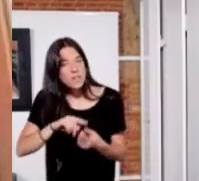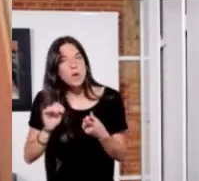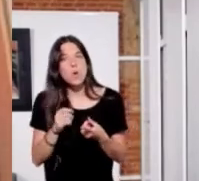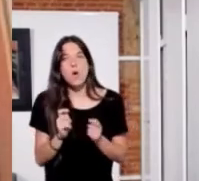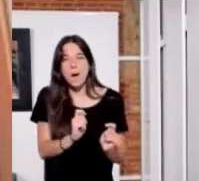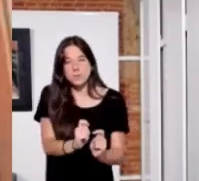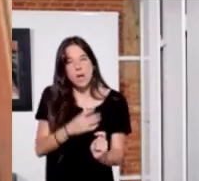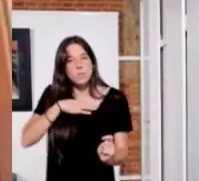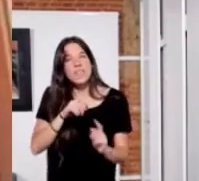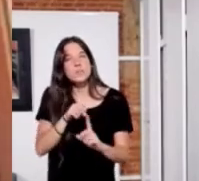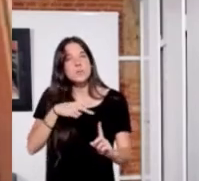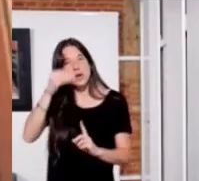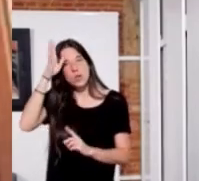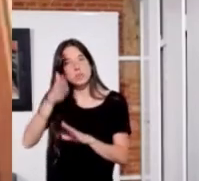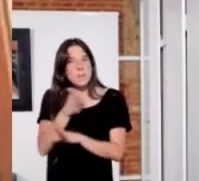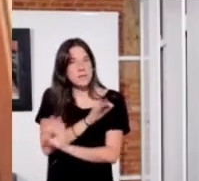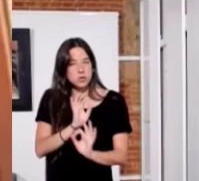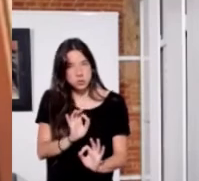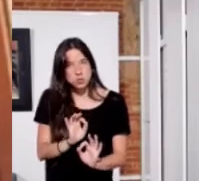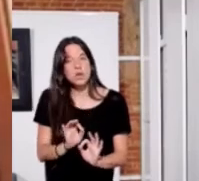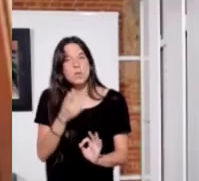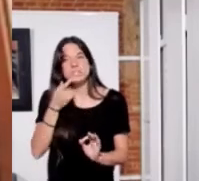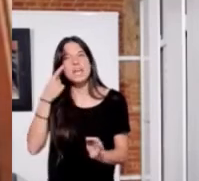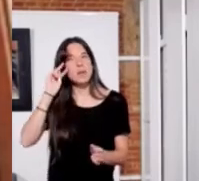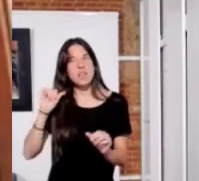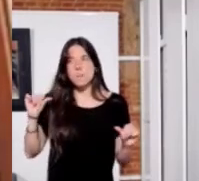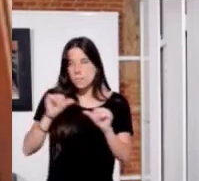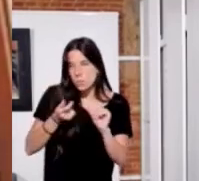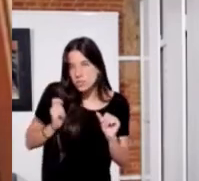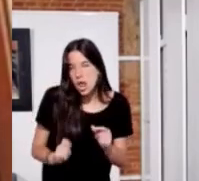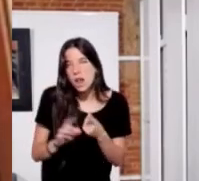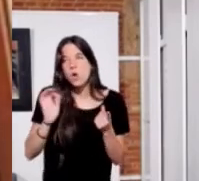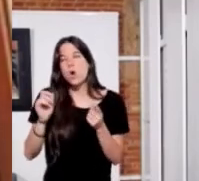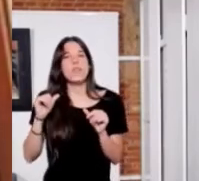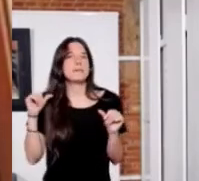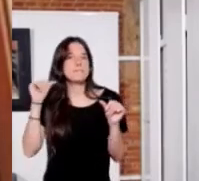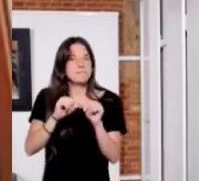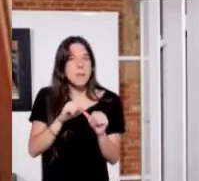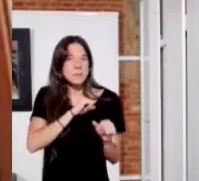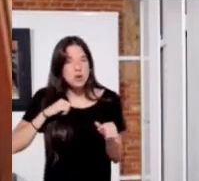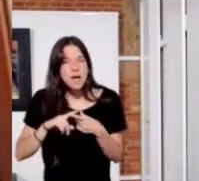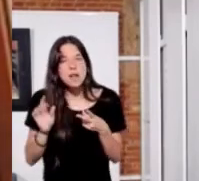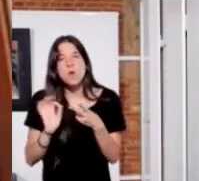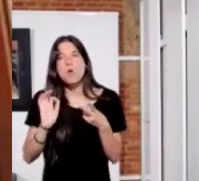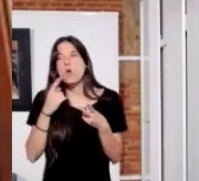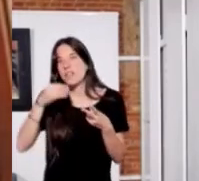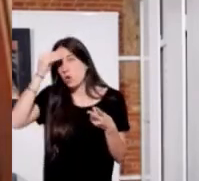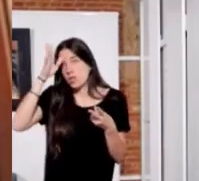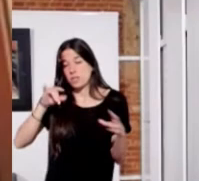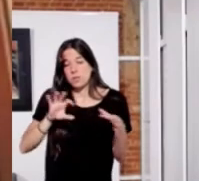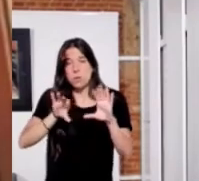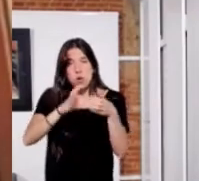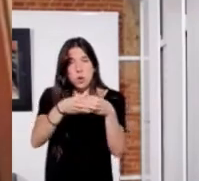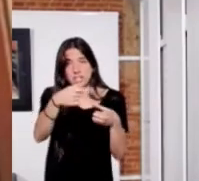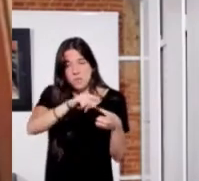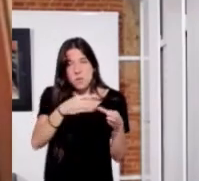sus conocimientos previos de bagaje profesional, desde su bagaje personal o desde su conocimiento de ese colectivo que vemos